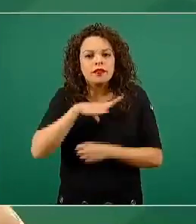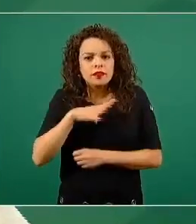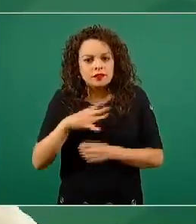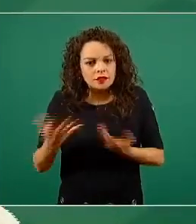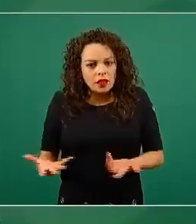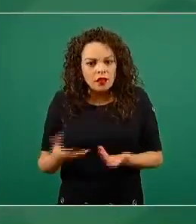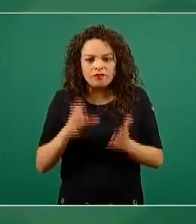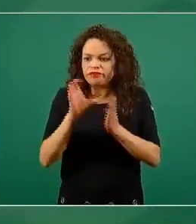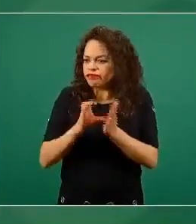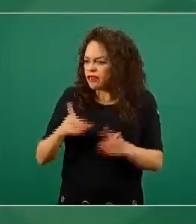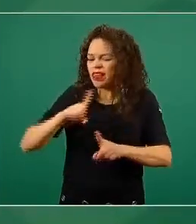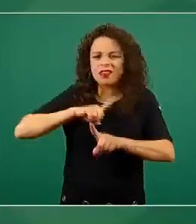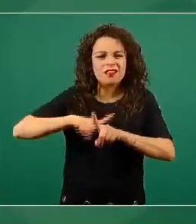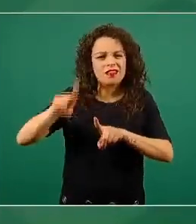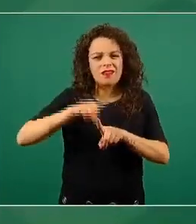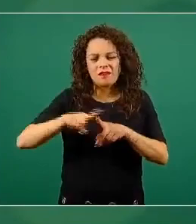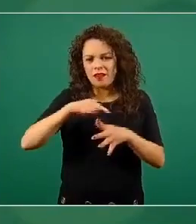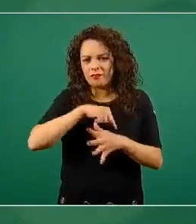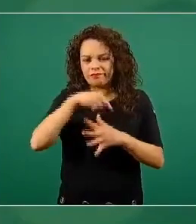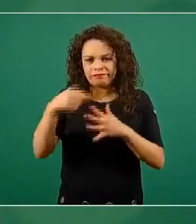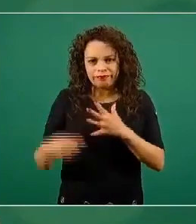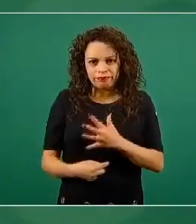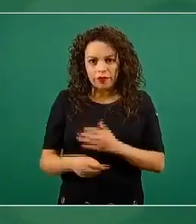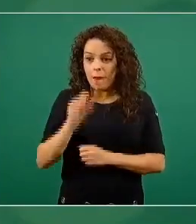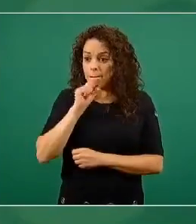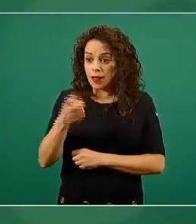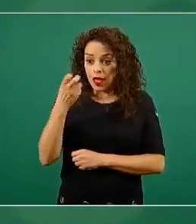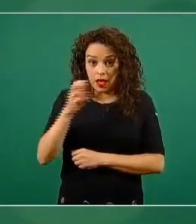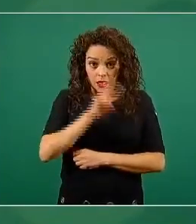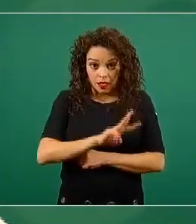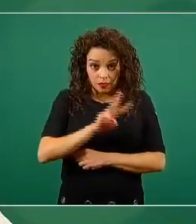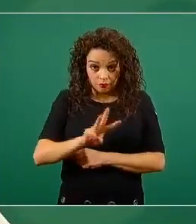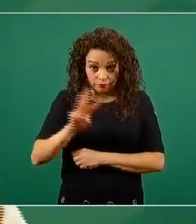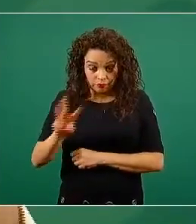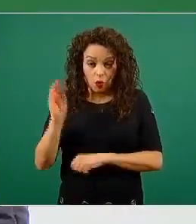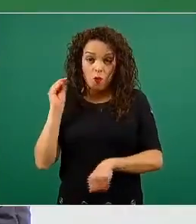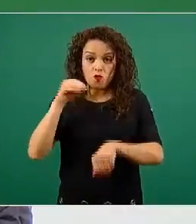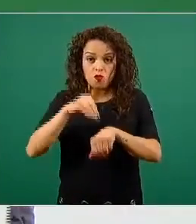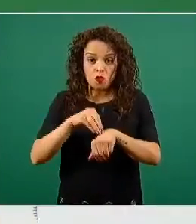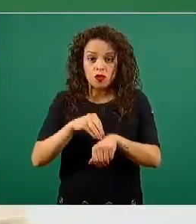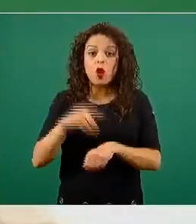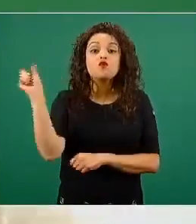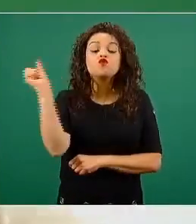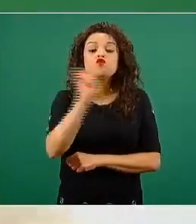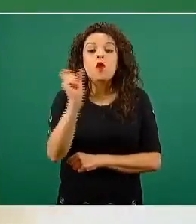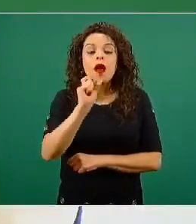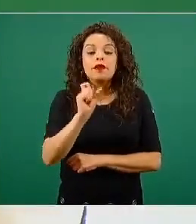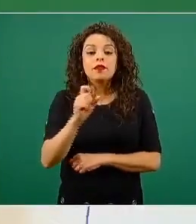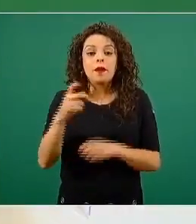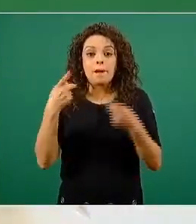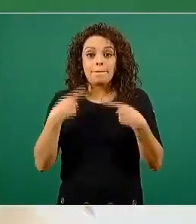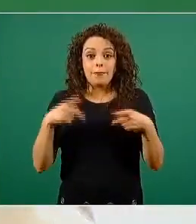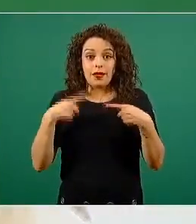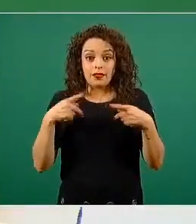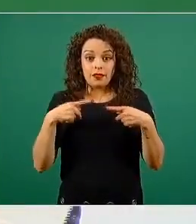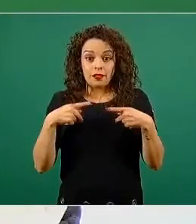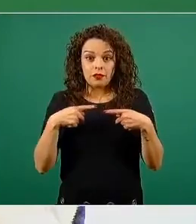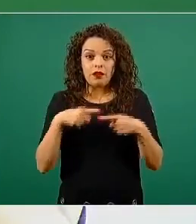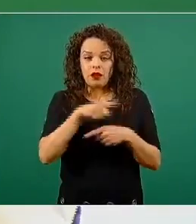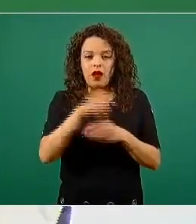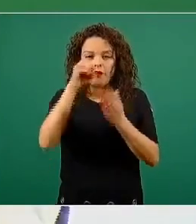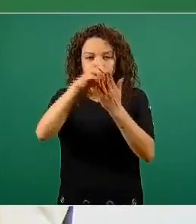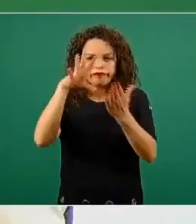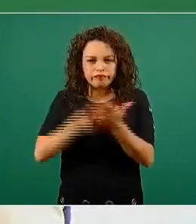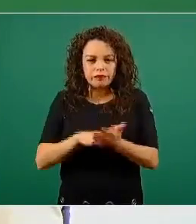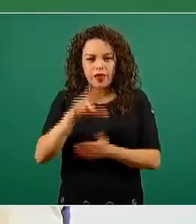y también dentro de esa página estará puesto cuándo le tocaría a una persona que si ingresa sus datos por